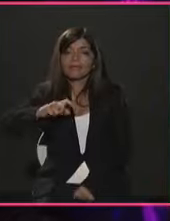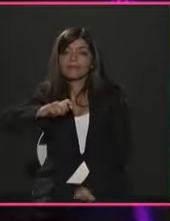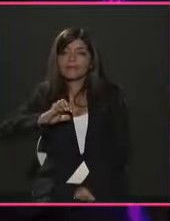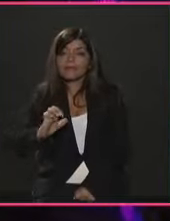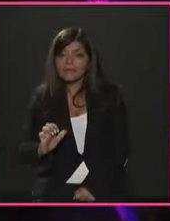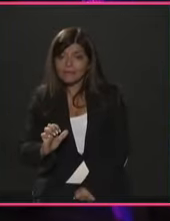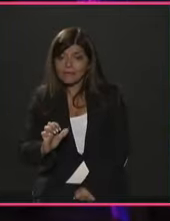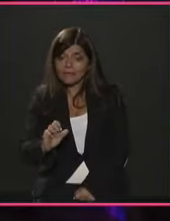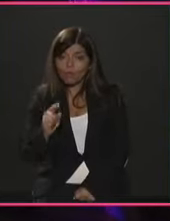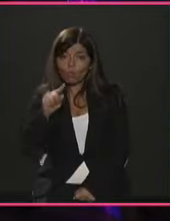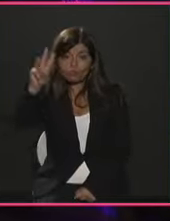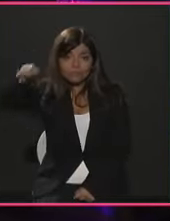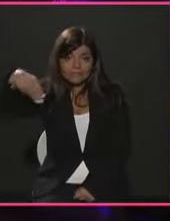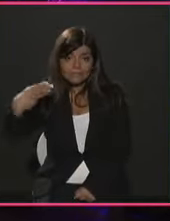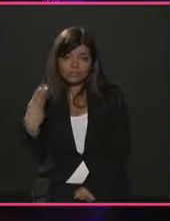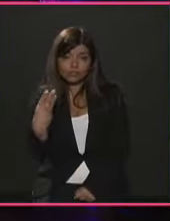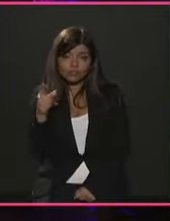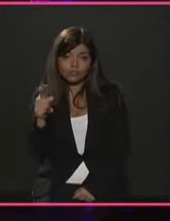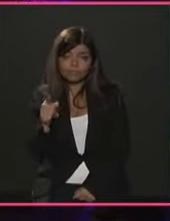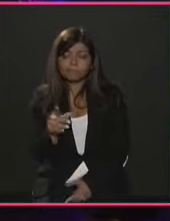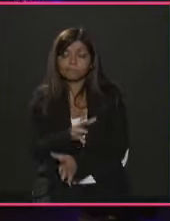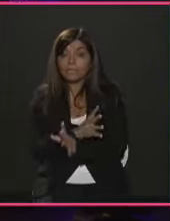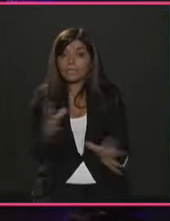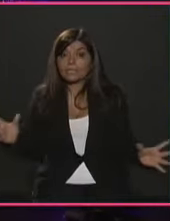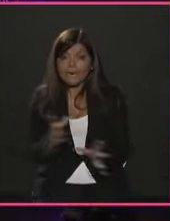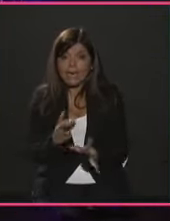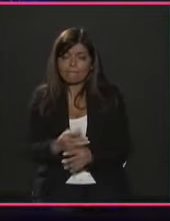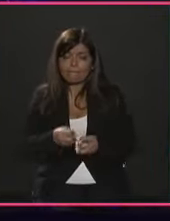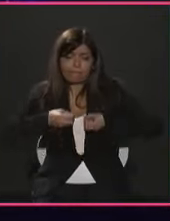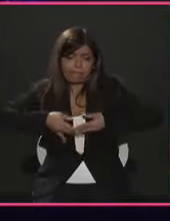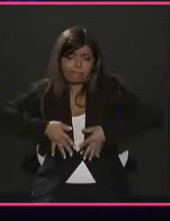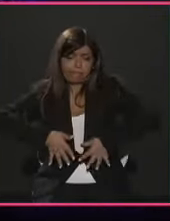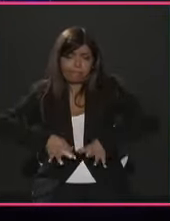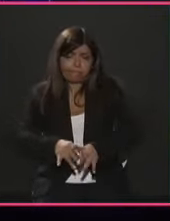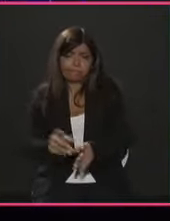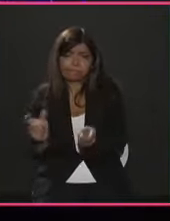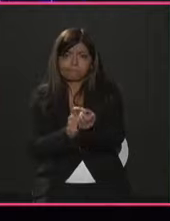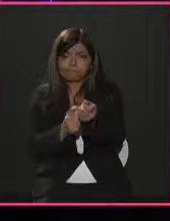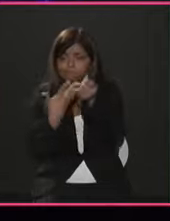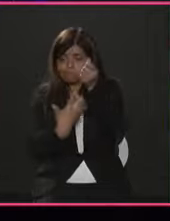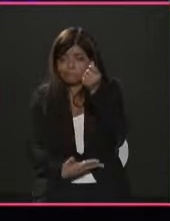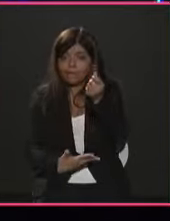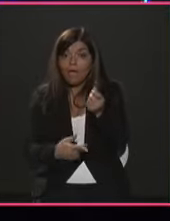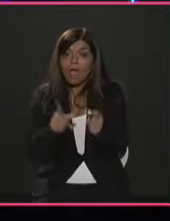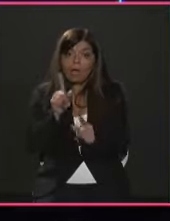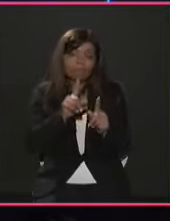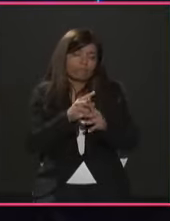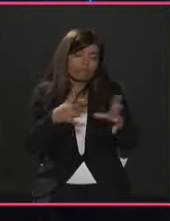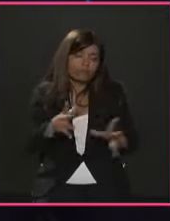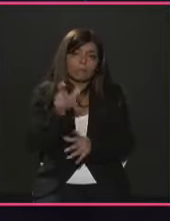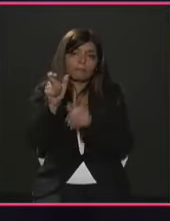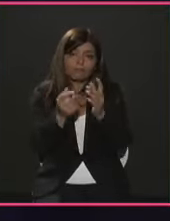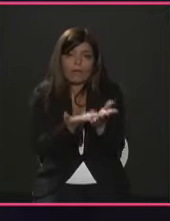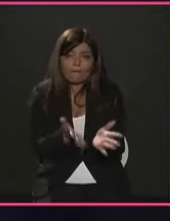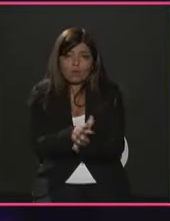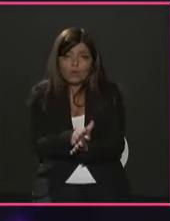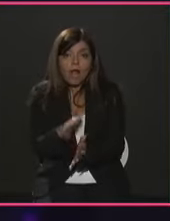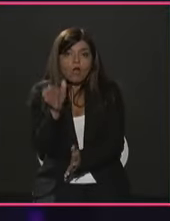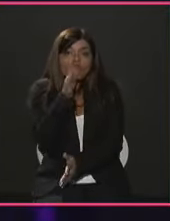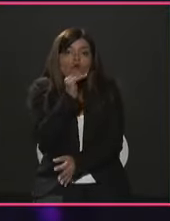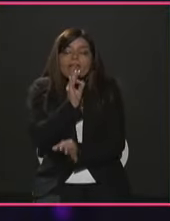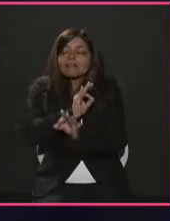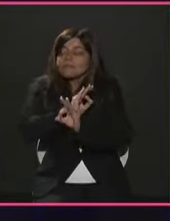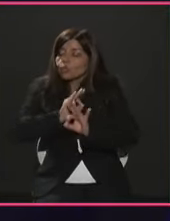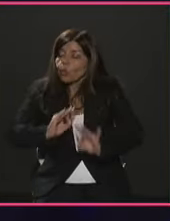tercio va a ser una forma grave hemorrágica de la cual muchos de ellos van a morir no existe